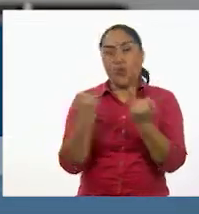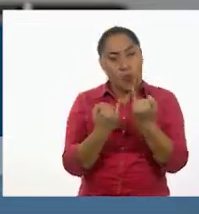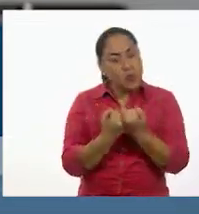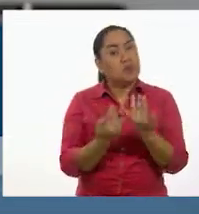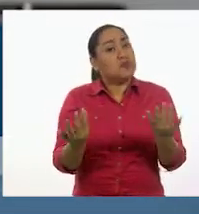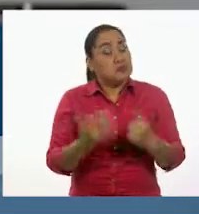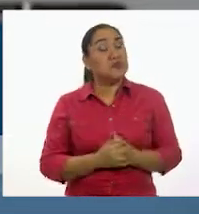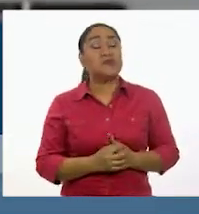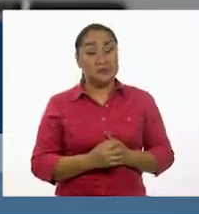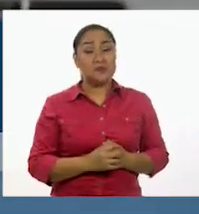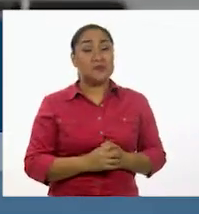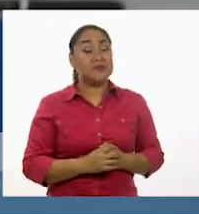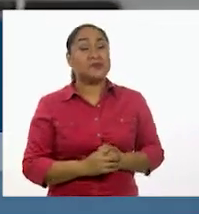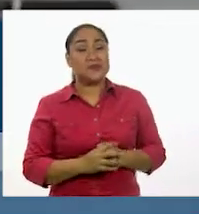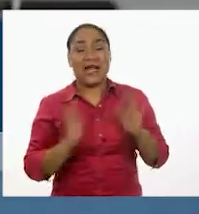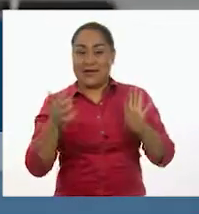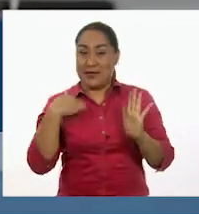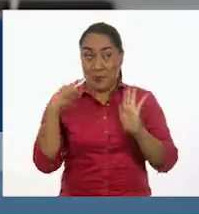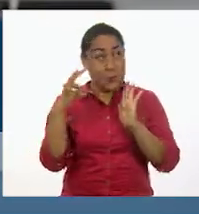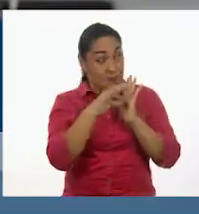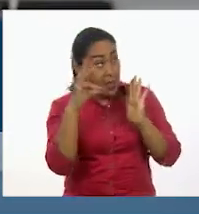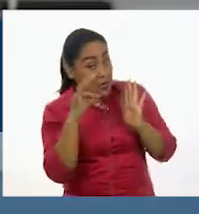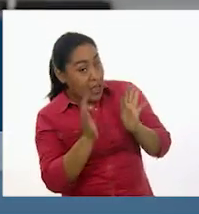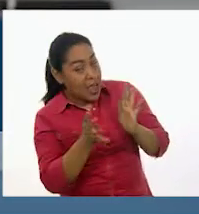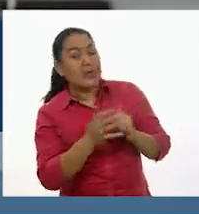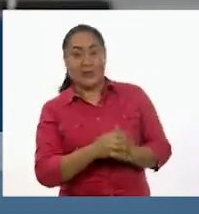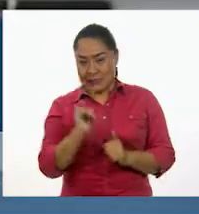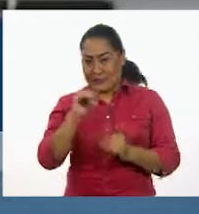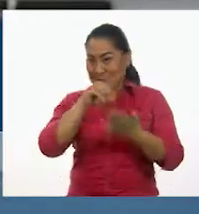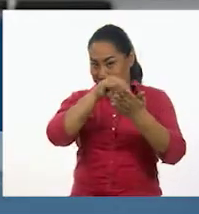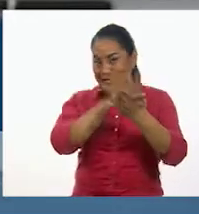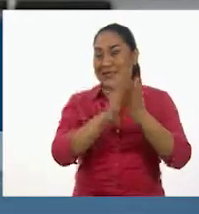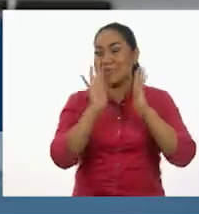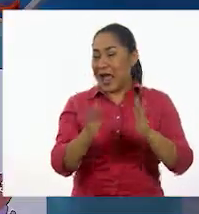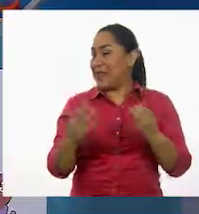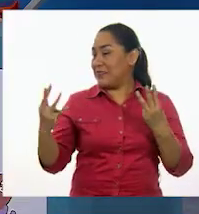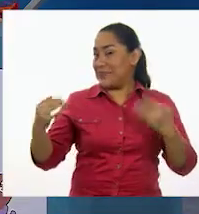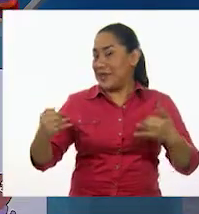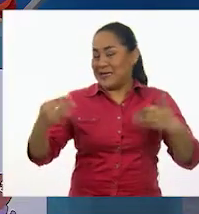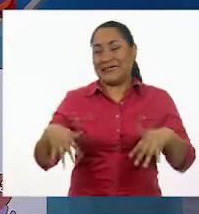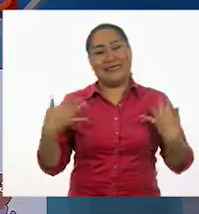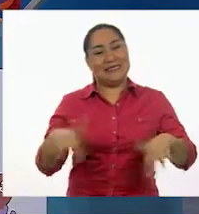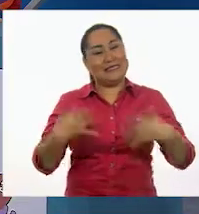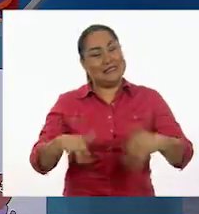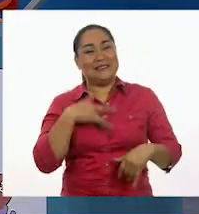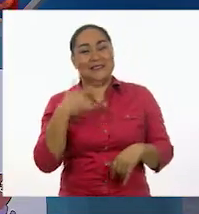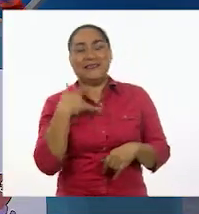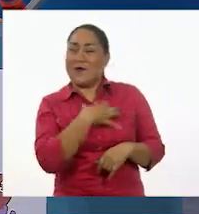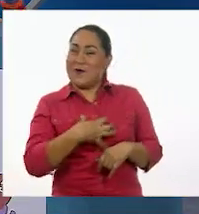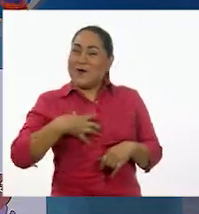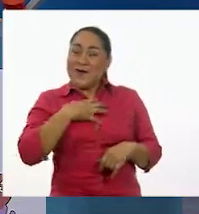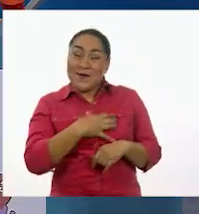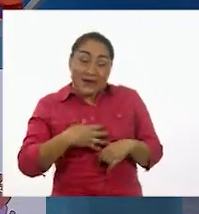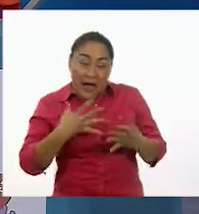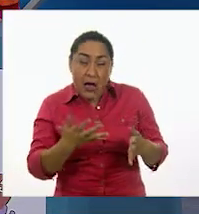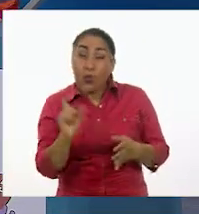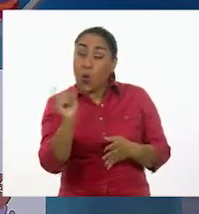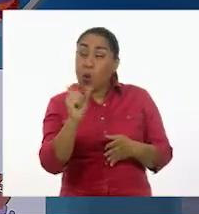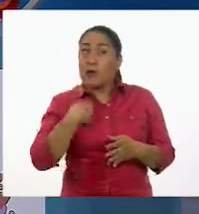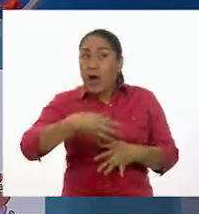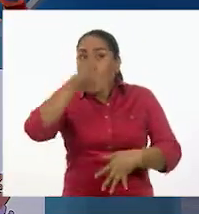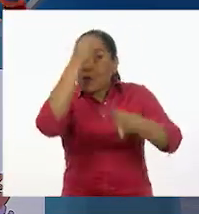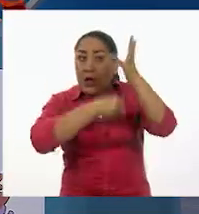muy bien. Ya Ya anotamos tengo un tu punto más, ¿verdad? Sí, ya lo anotamos. Muy bien, Tom. ¡Qué emoción me da! Porque cuando aprendemos